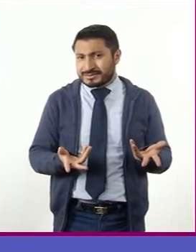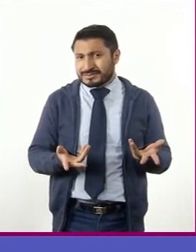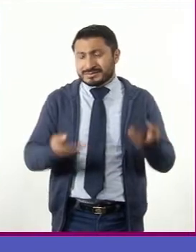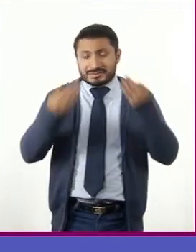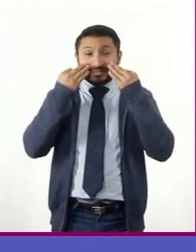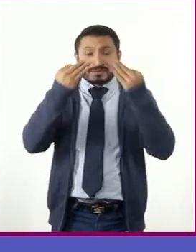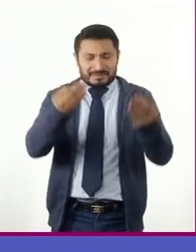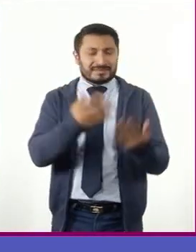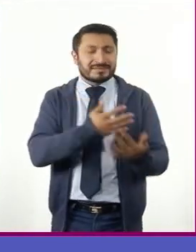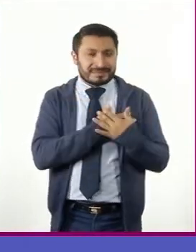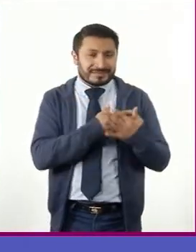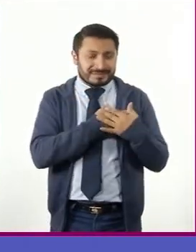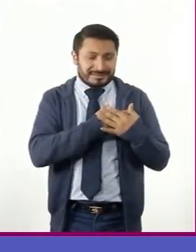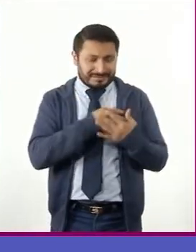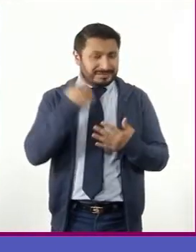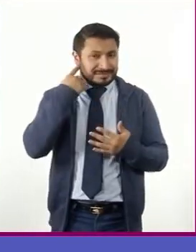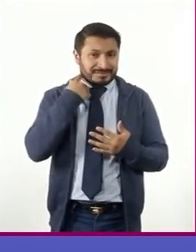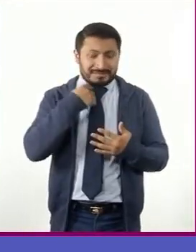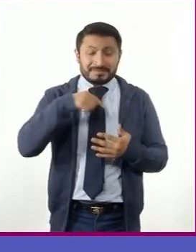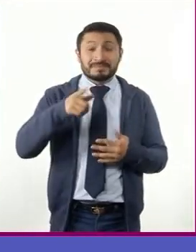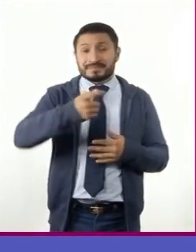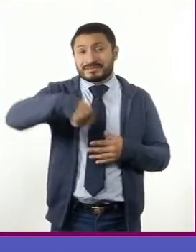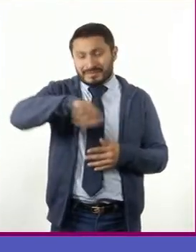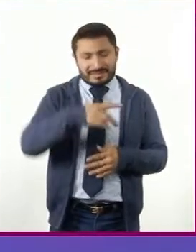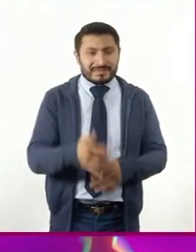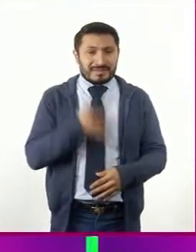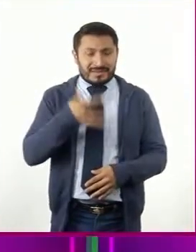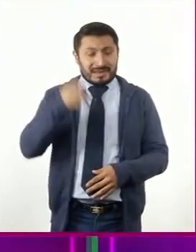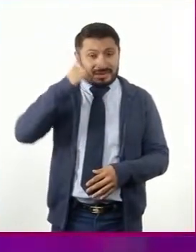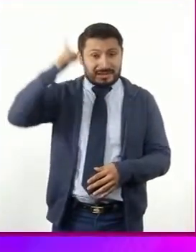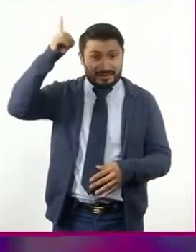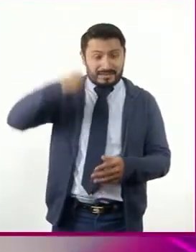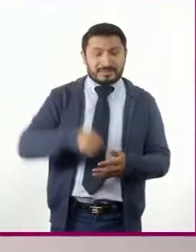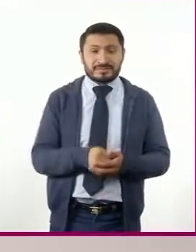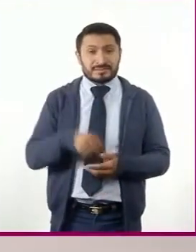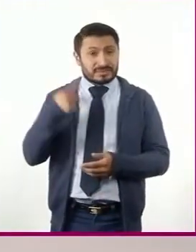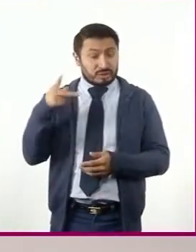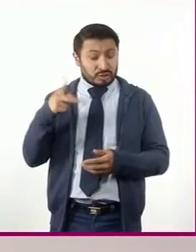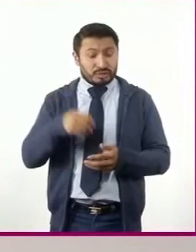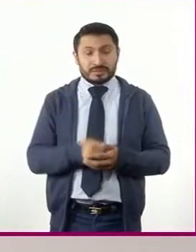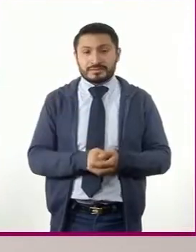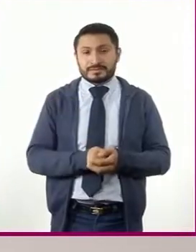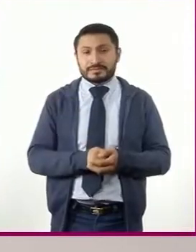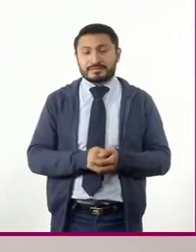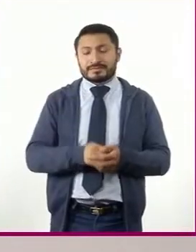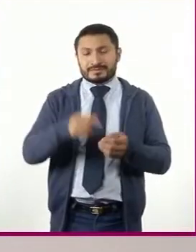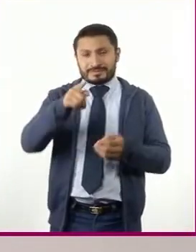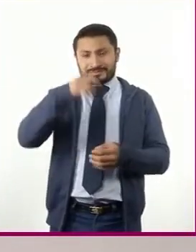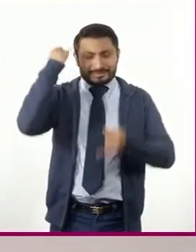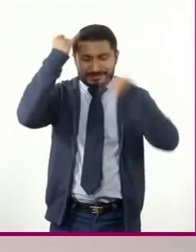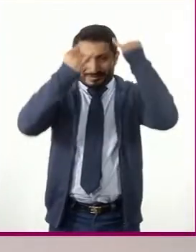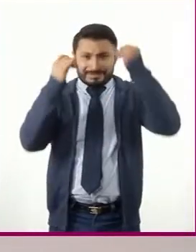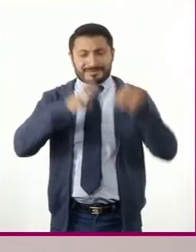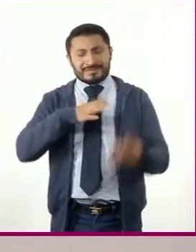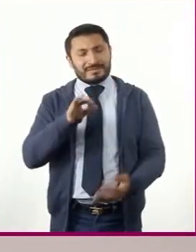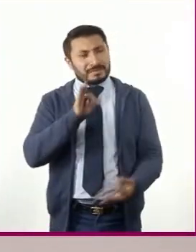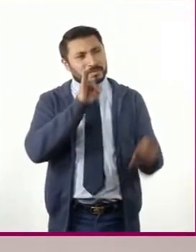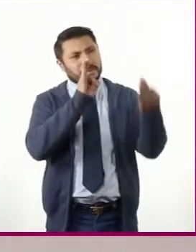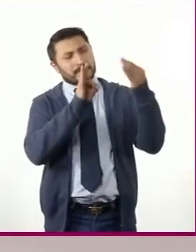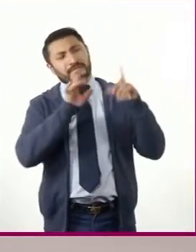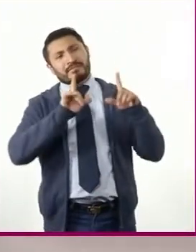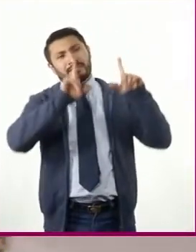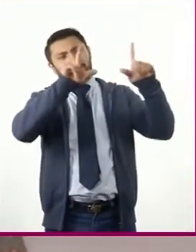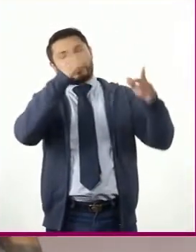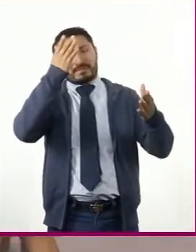manifiestan ese amor que ellos tienen por su divinidad. Imagine que tiene frente a usted un cuadro para comparar